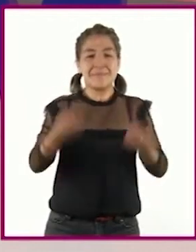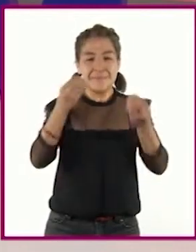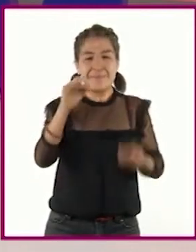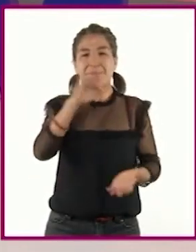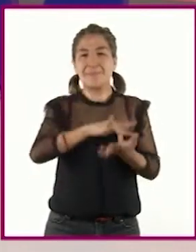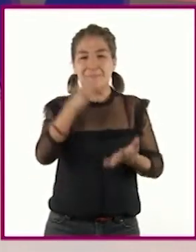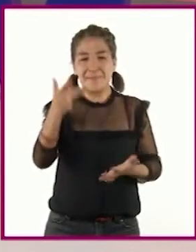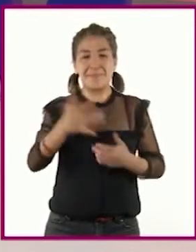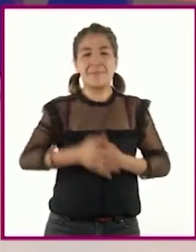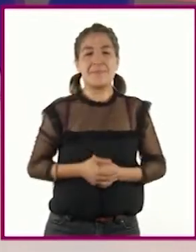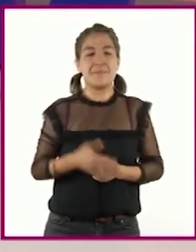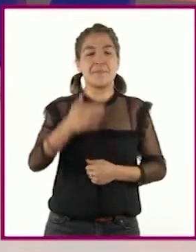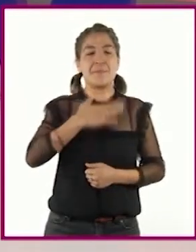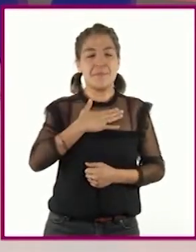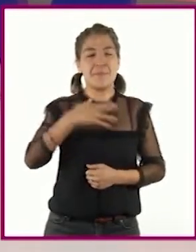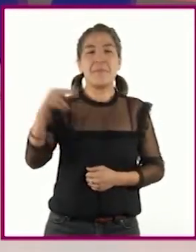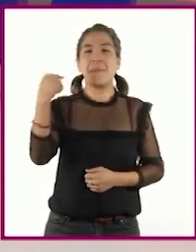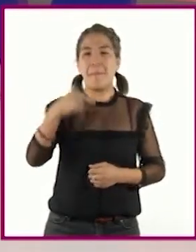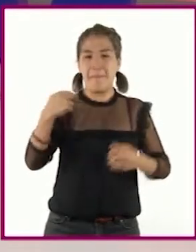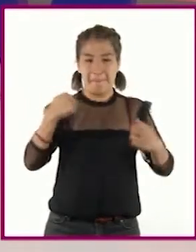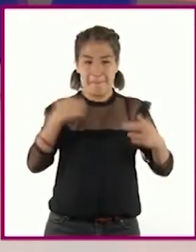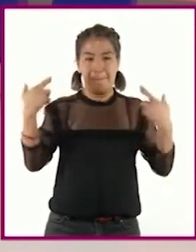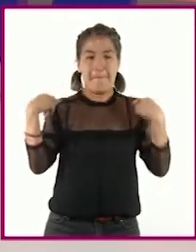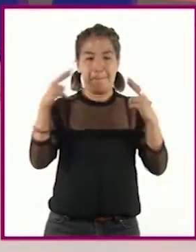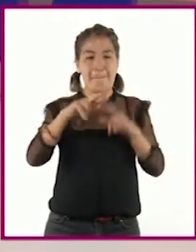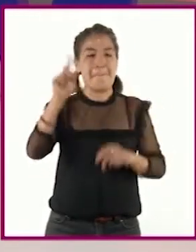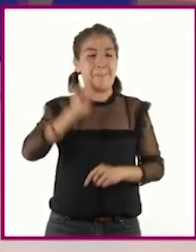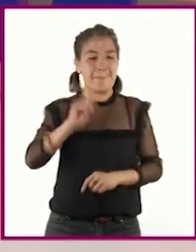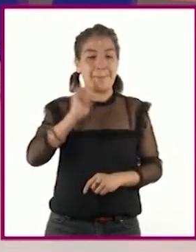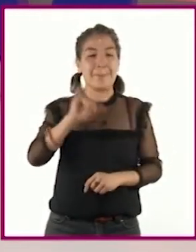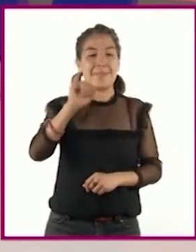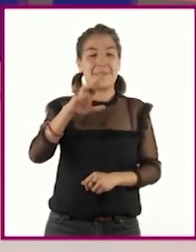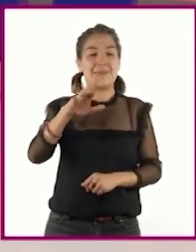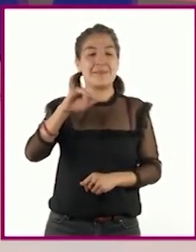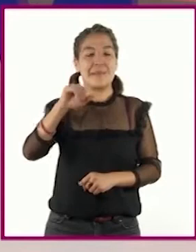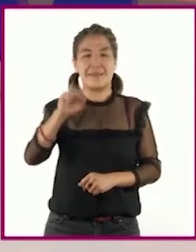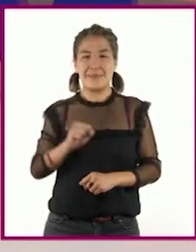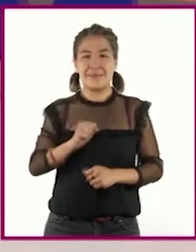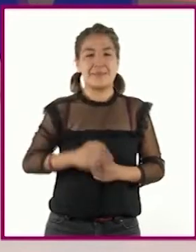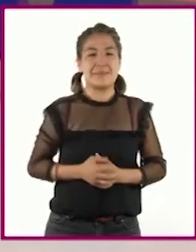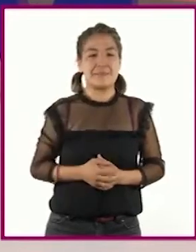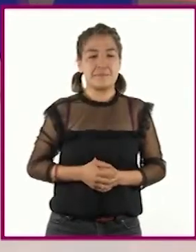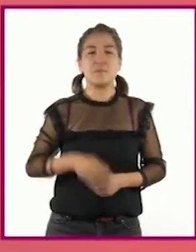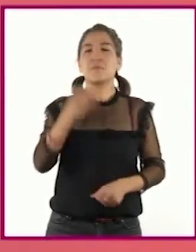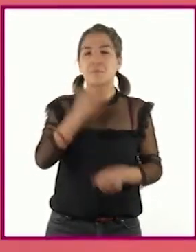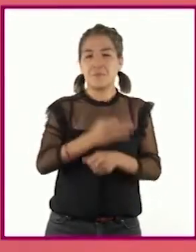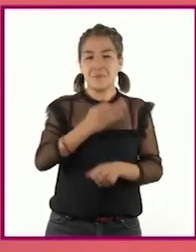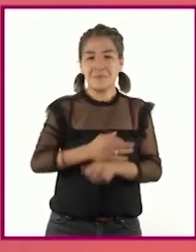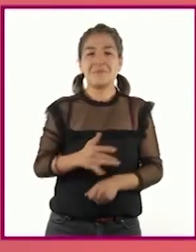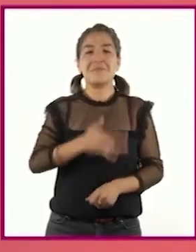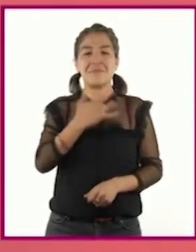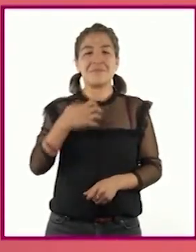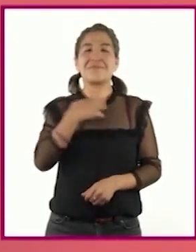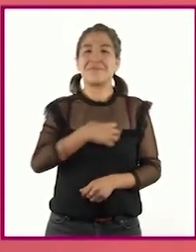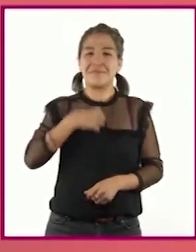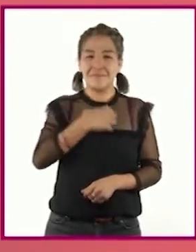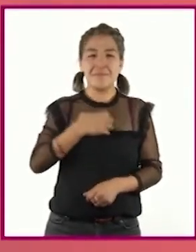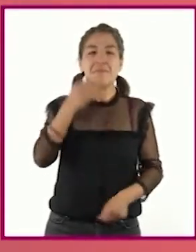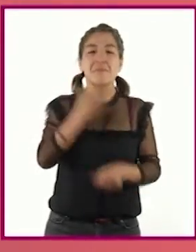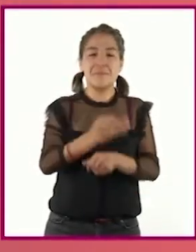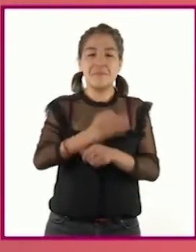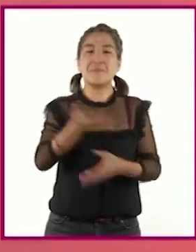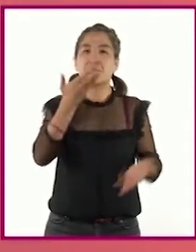Muchas gracias. Soy la profesora Iraíz Janet Gómez Castillo y me siento muy contenta